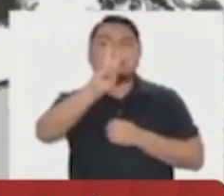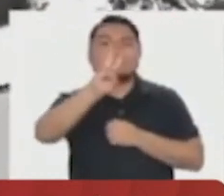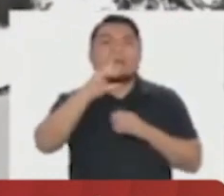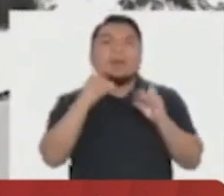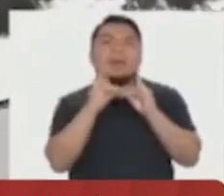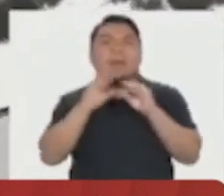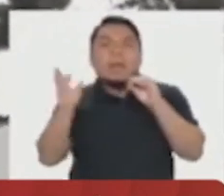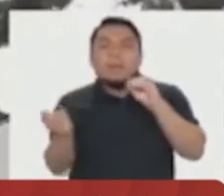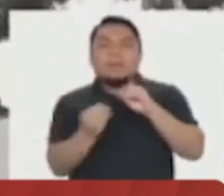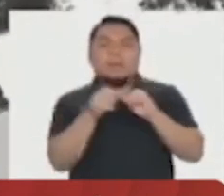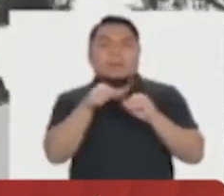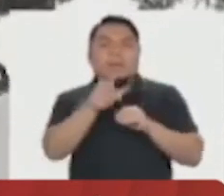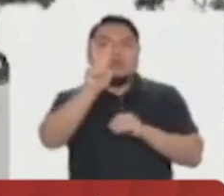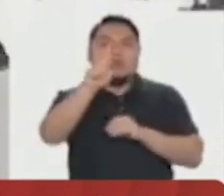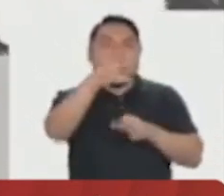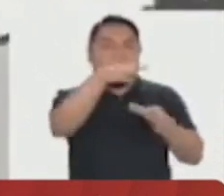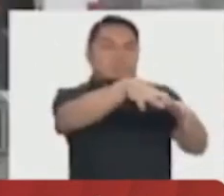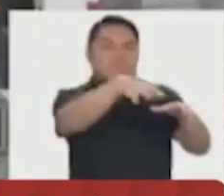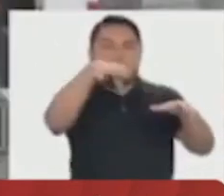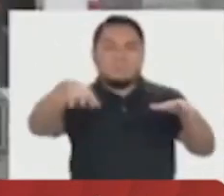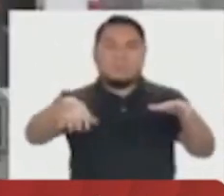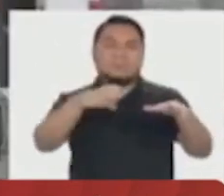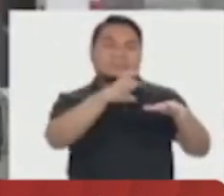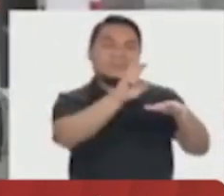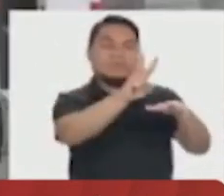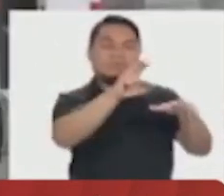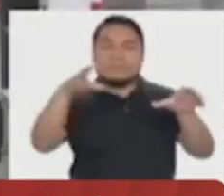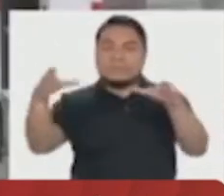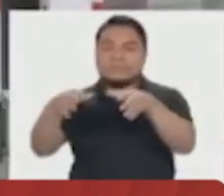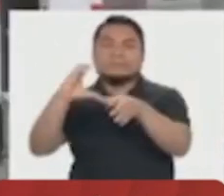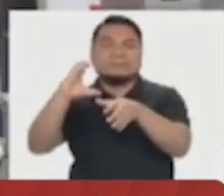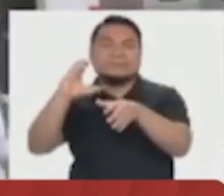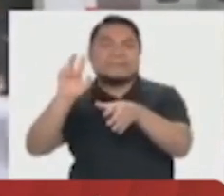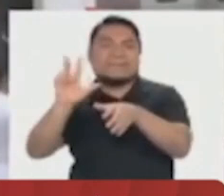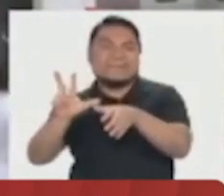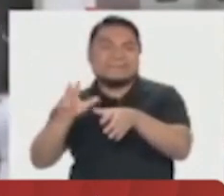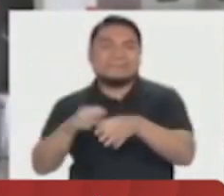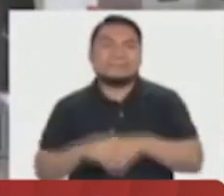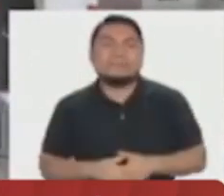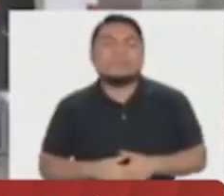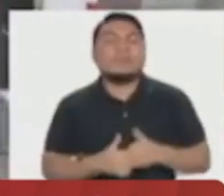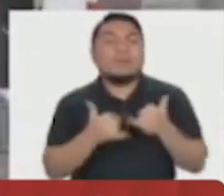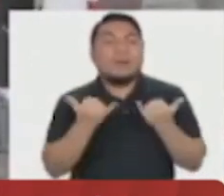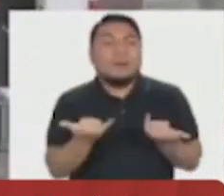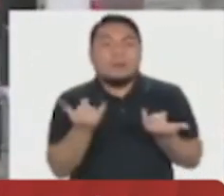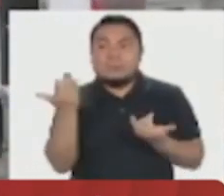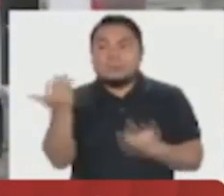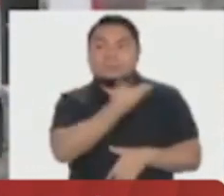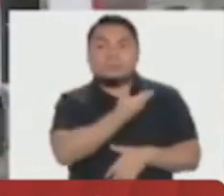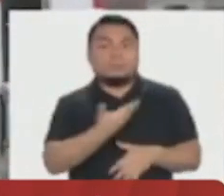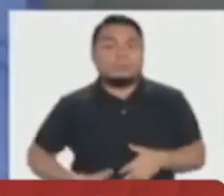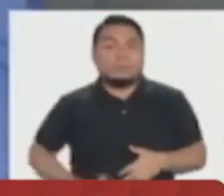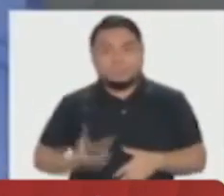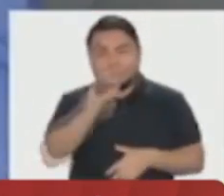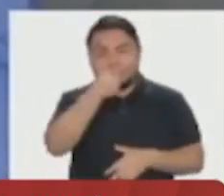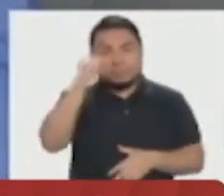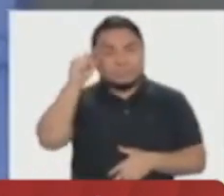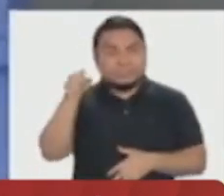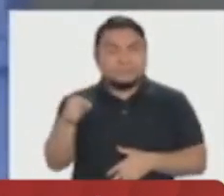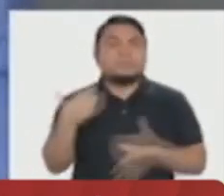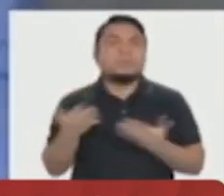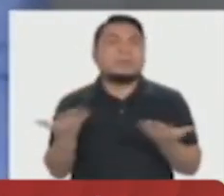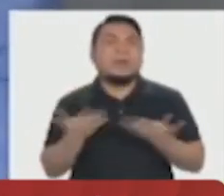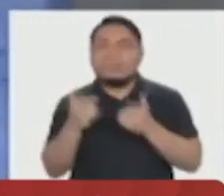cuentan con 298 camas hospitalarias. Además, instaló una planta móvil generadora de oxígeno. Al día se